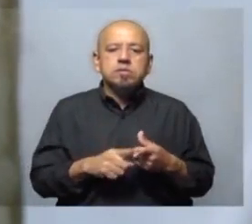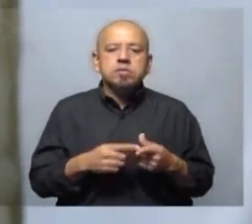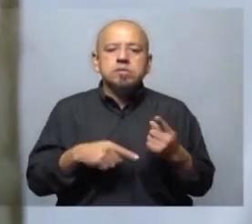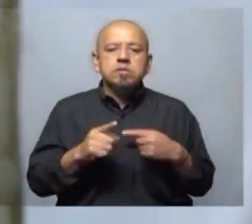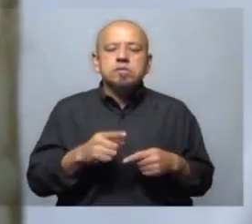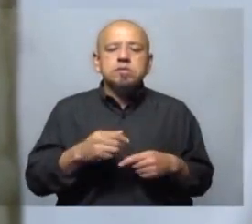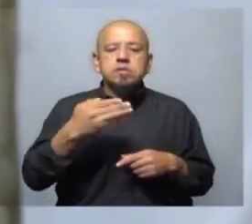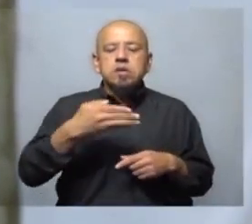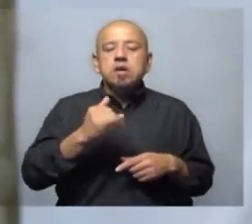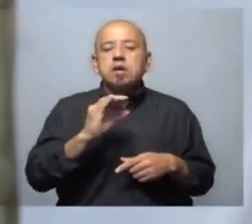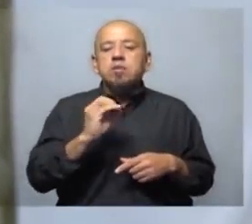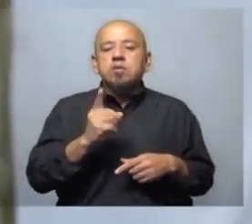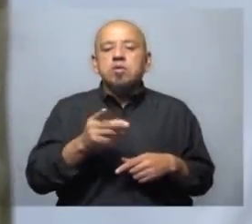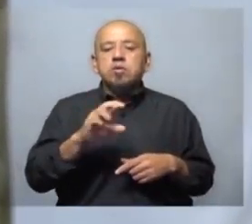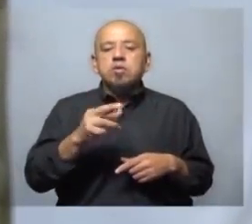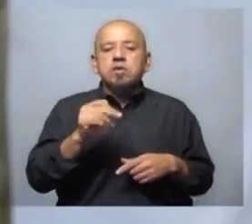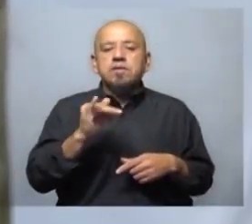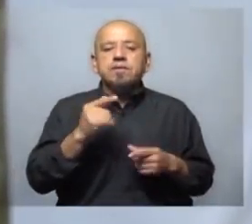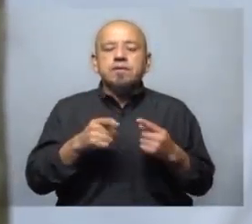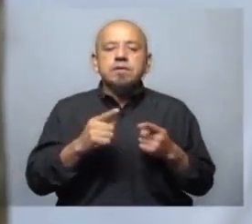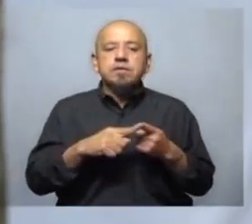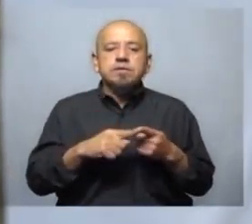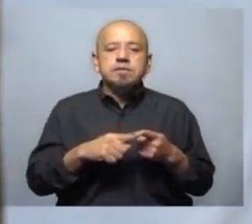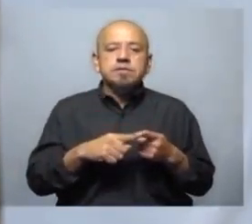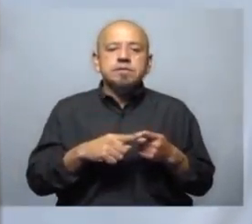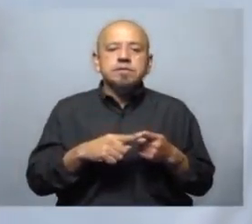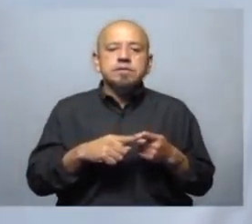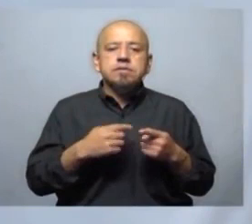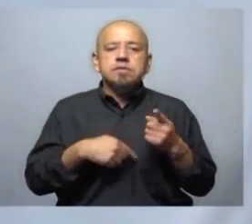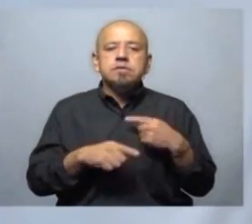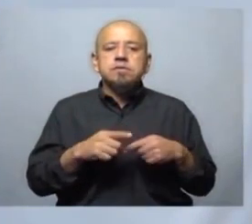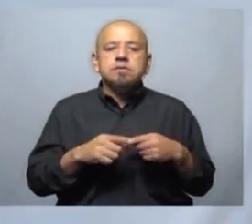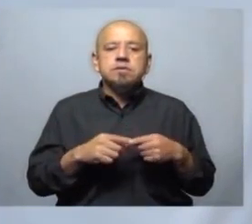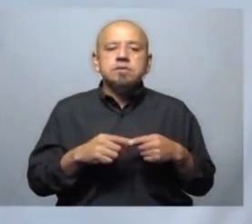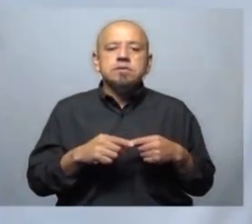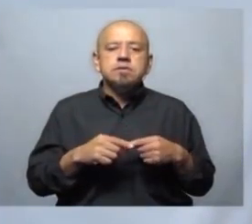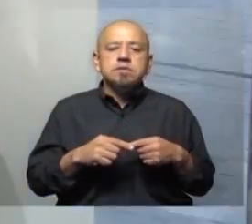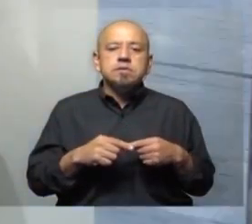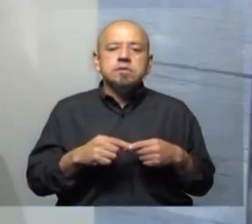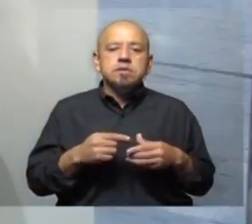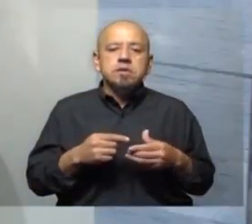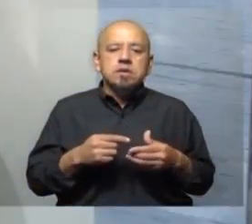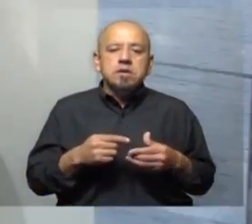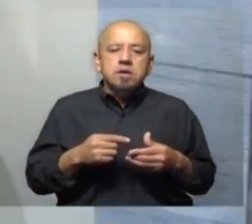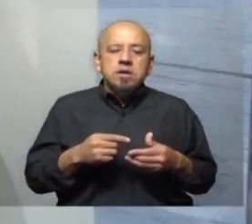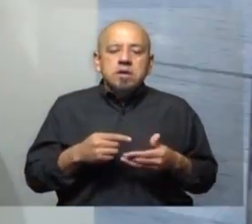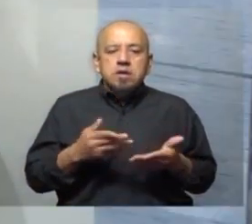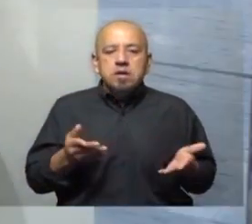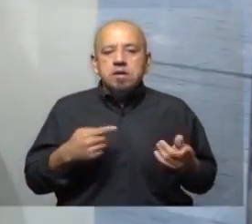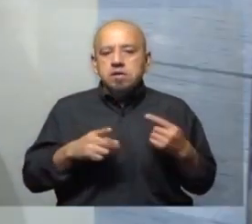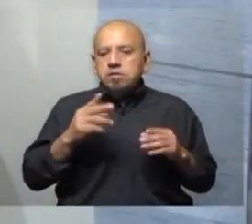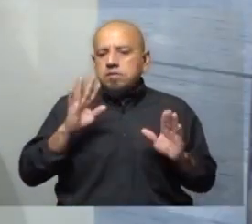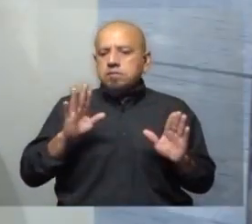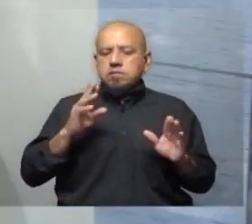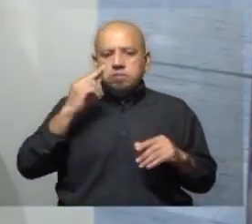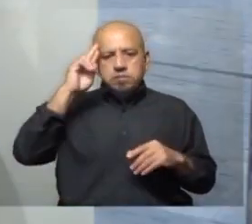gran biografía contado de una manera muy personal No a mí me gusta también eso cuando la pluma muy desde él no ella respeta